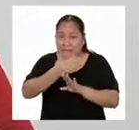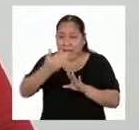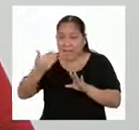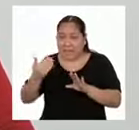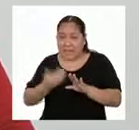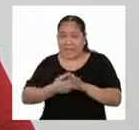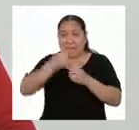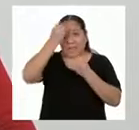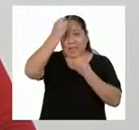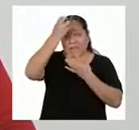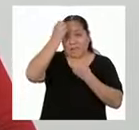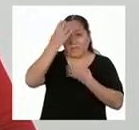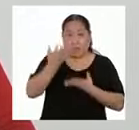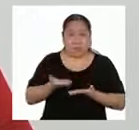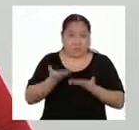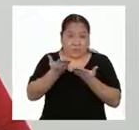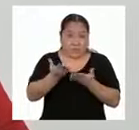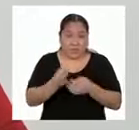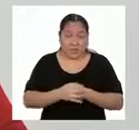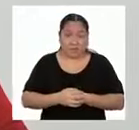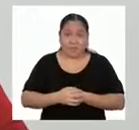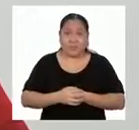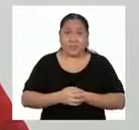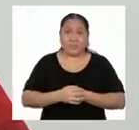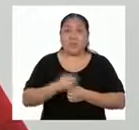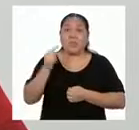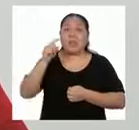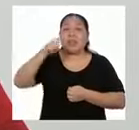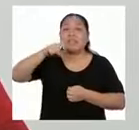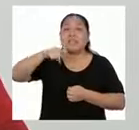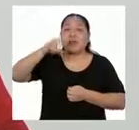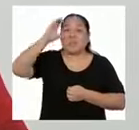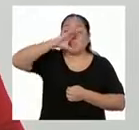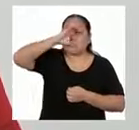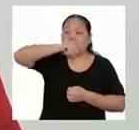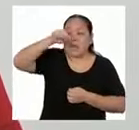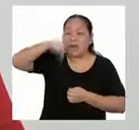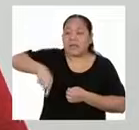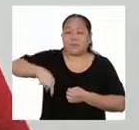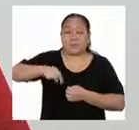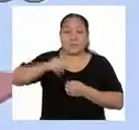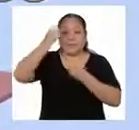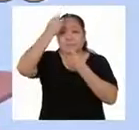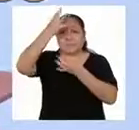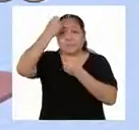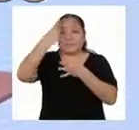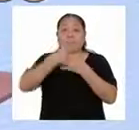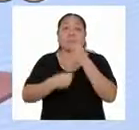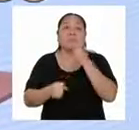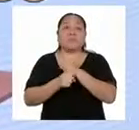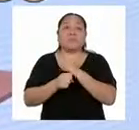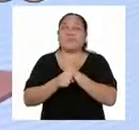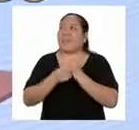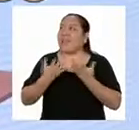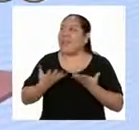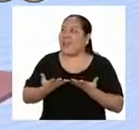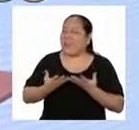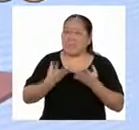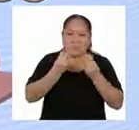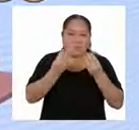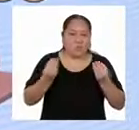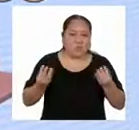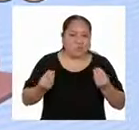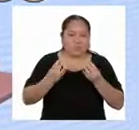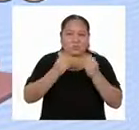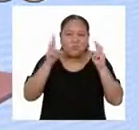la información que consumimos. Lo que estamos buscando es una fuente confiable. ¡Increíble! Hay